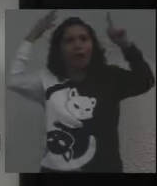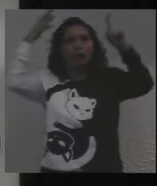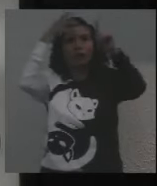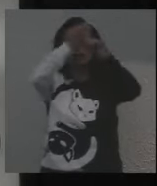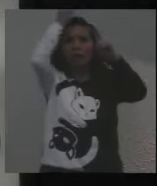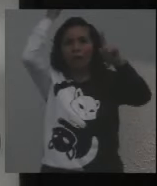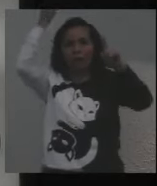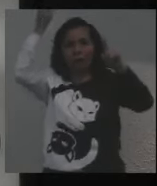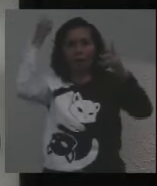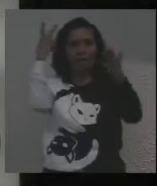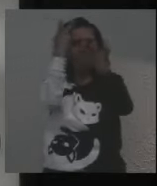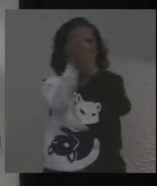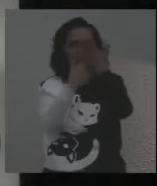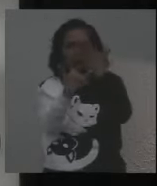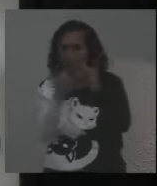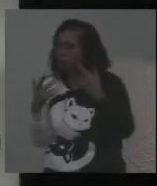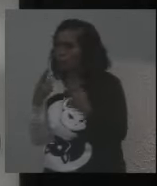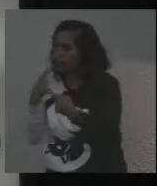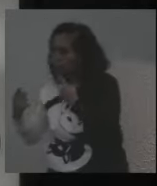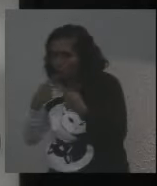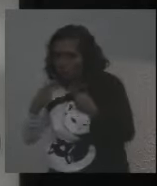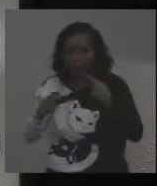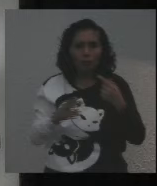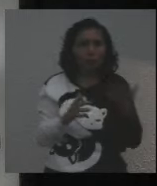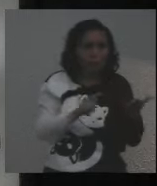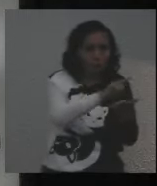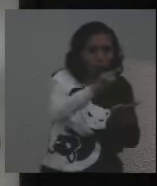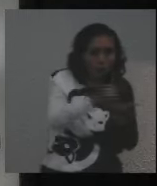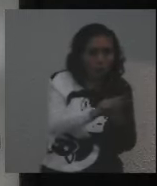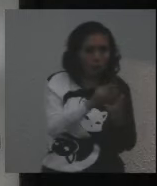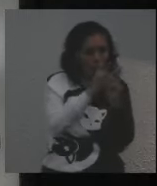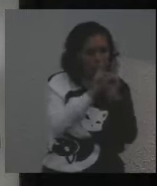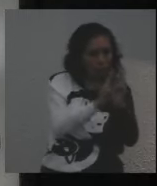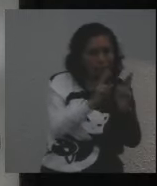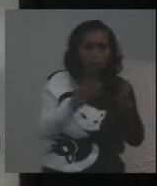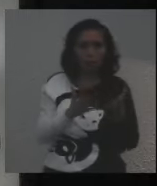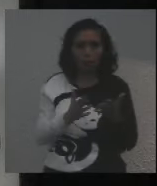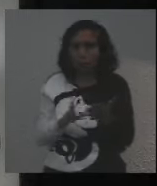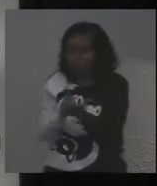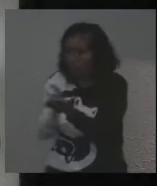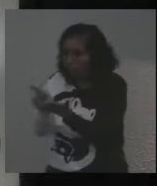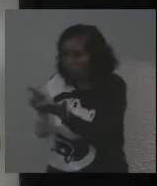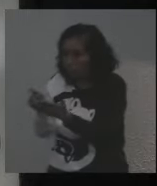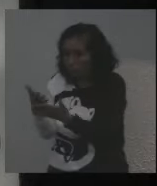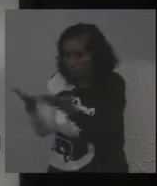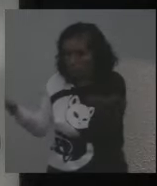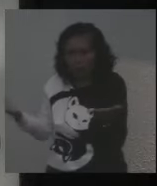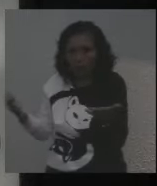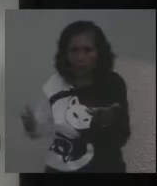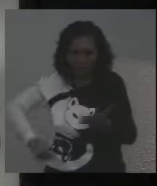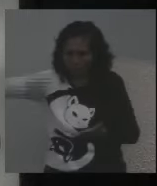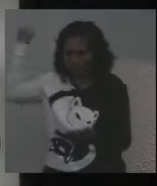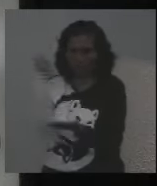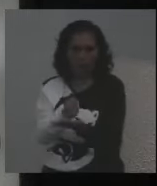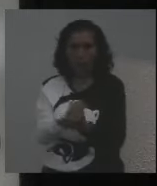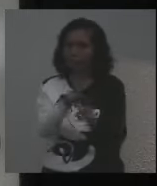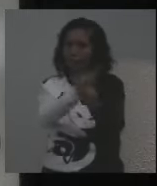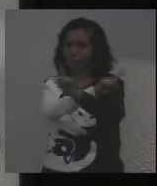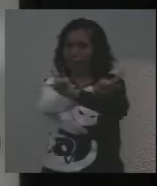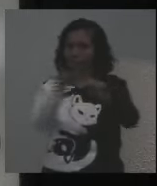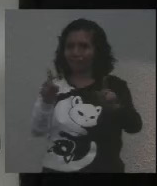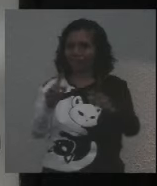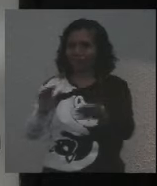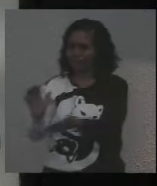retos a través del diálogo respetando las leyes y el derecho de los demás sin imposiciones y sin